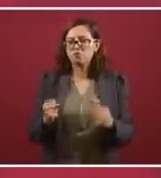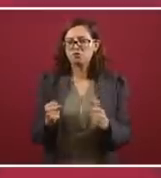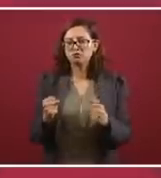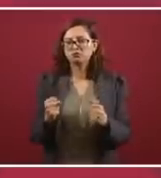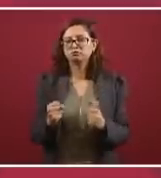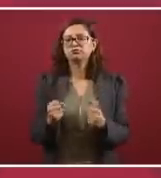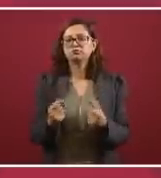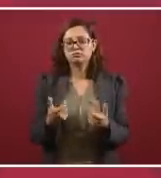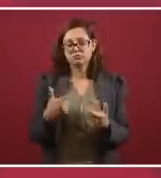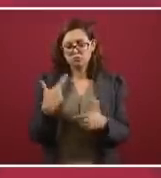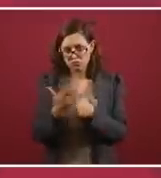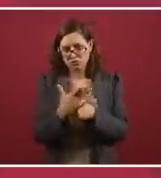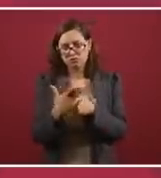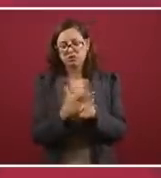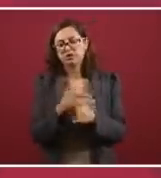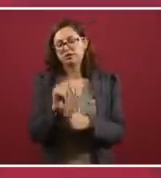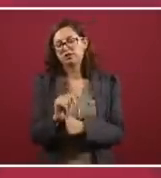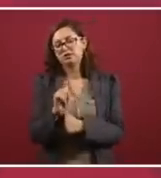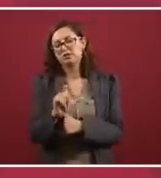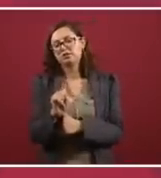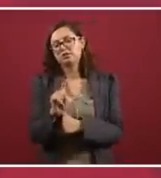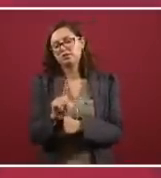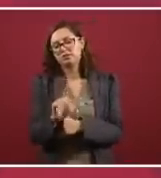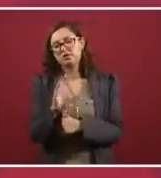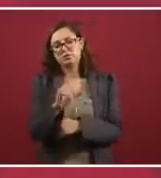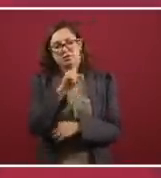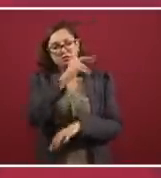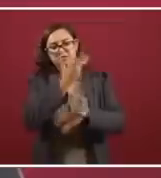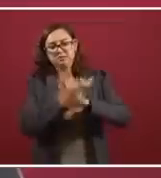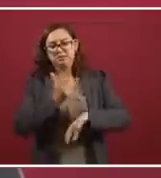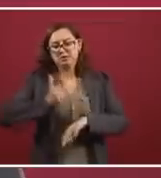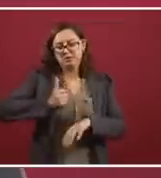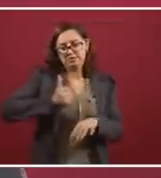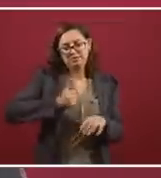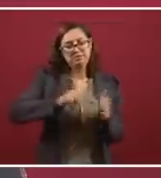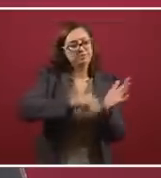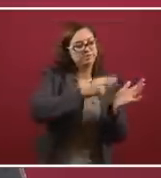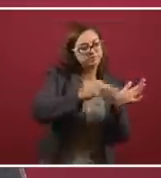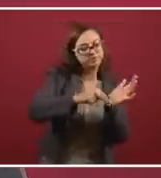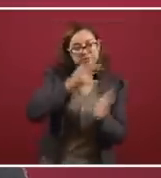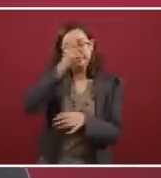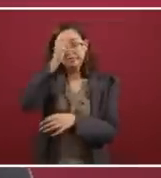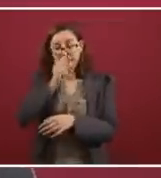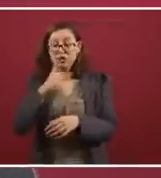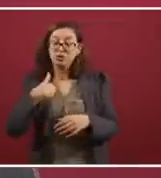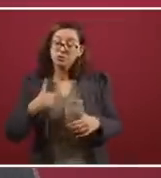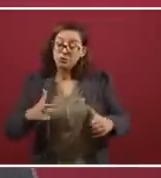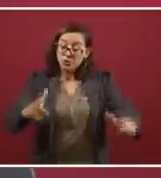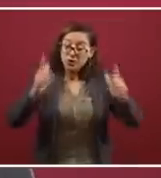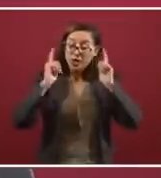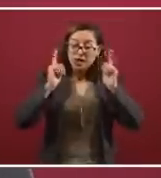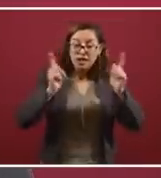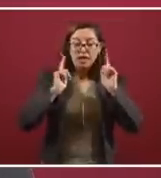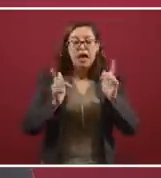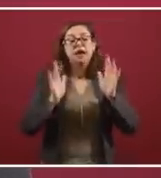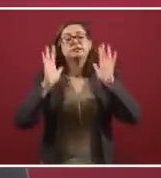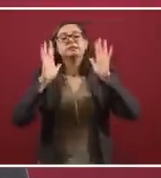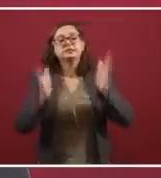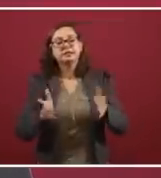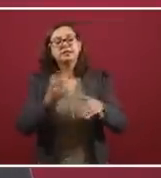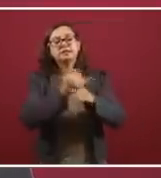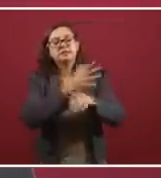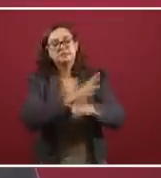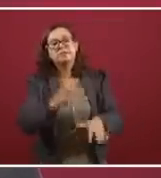el Tratado de Libre Comercio. Yo espero, tengo información de que se